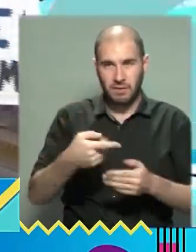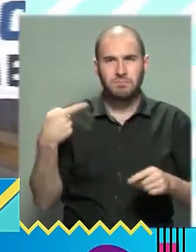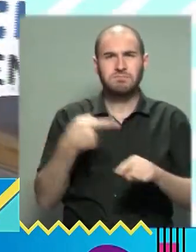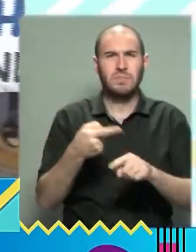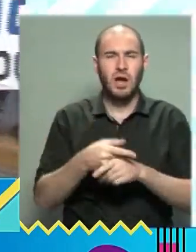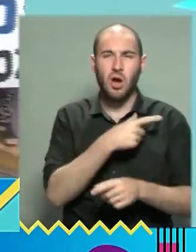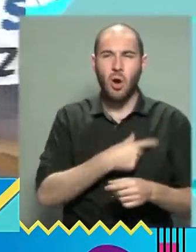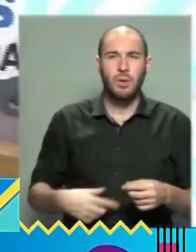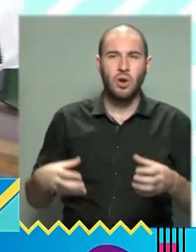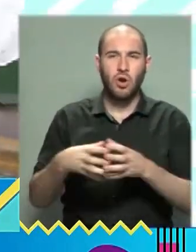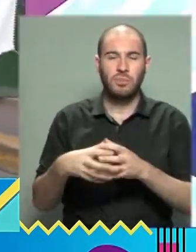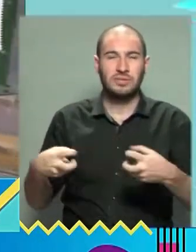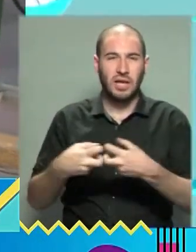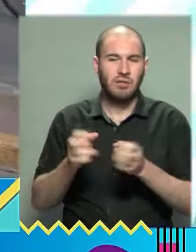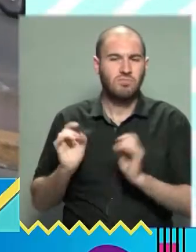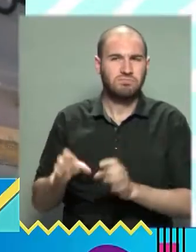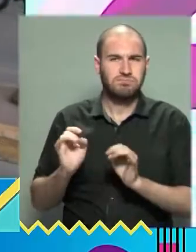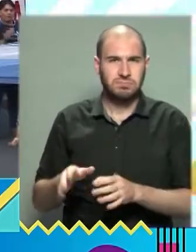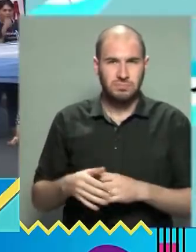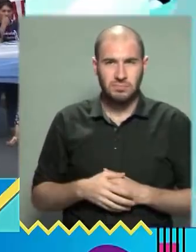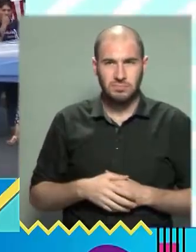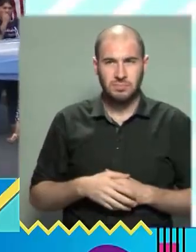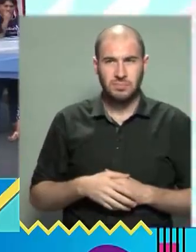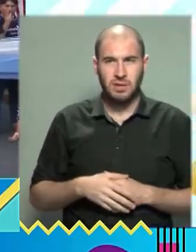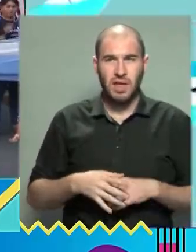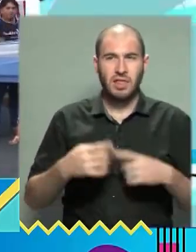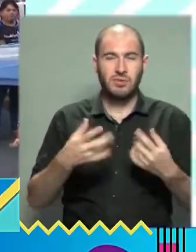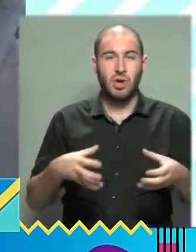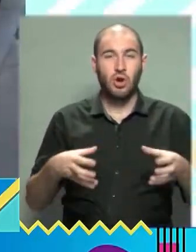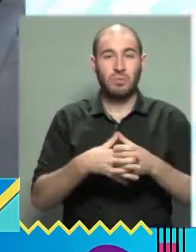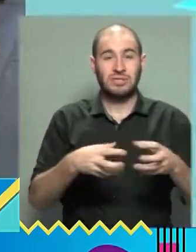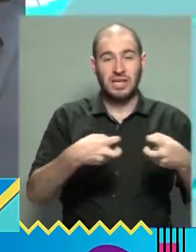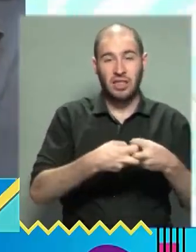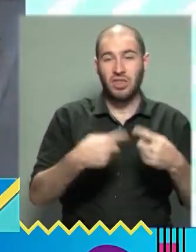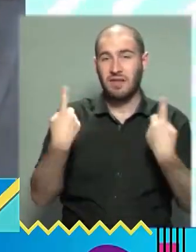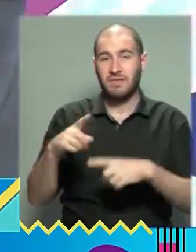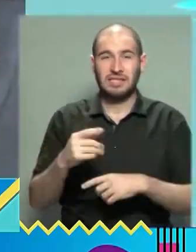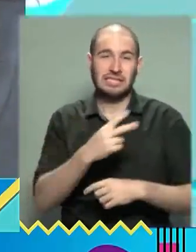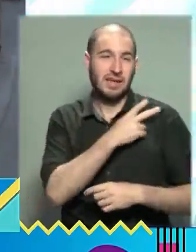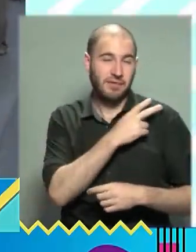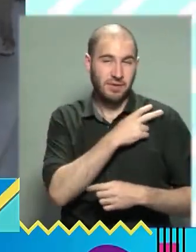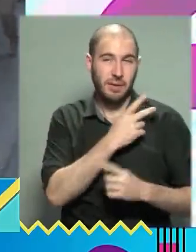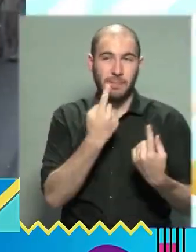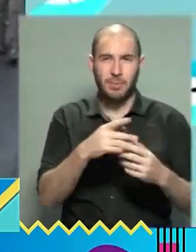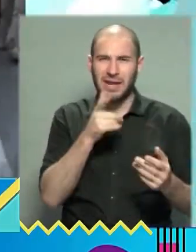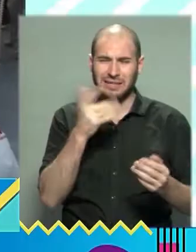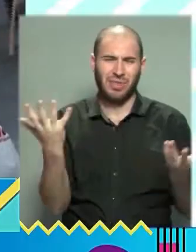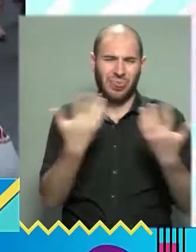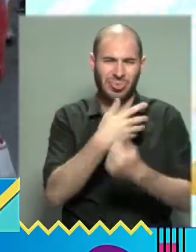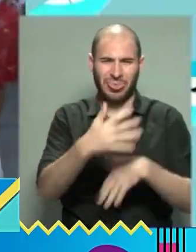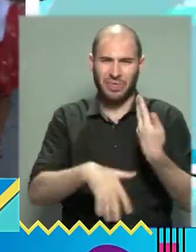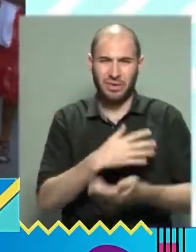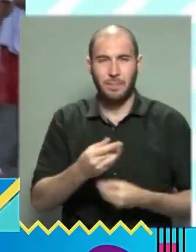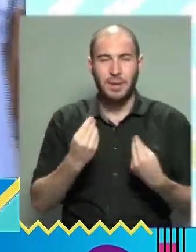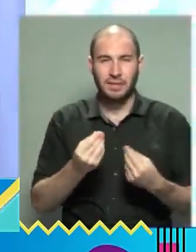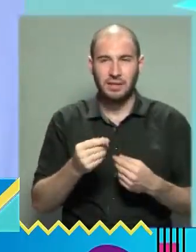del gobierno a las organizaciones gremiales. Y una cosa es la organización gremial y otra cosa es la dirigencia sindical. Pero se intenta mezclar todo, ¿para